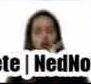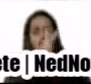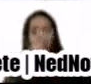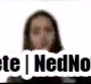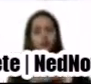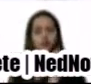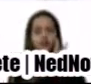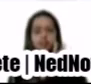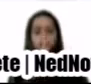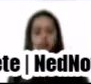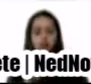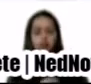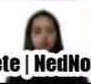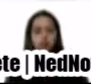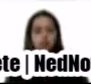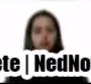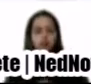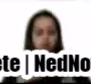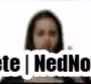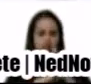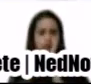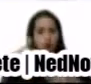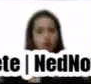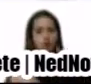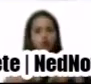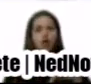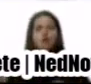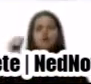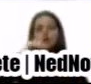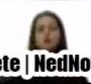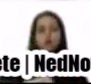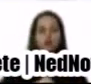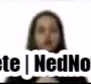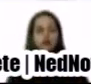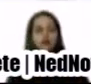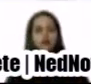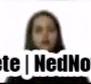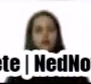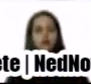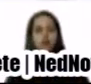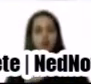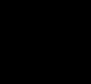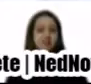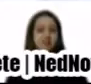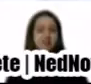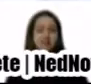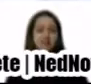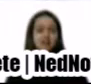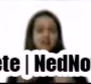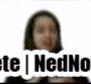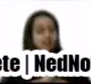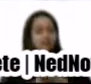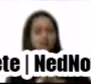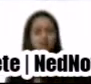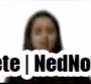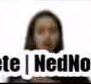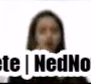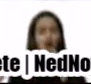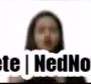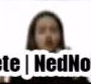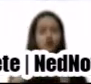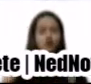Nacional Electoral. El retorno de la democracia a Venezuela no es un tema de tiempo, sino de condiciones. Un proceso